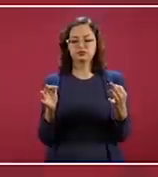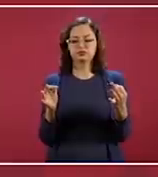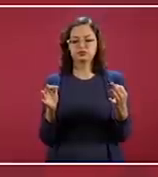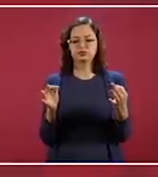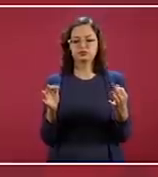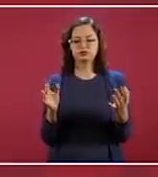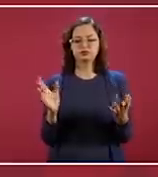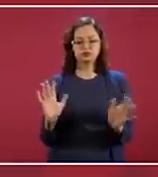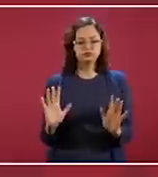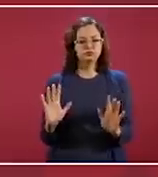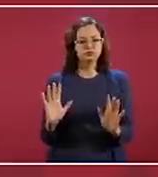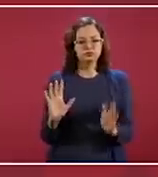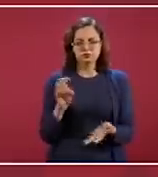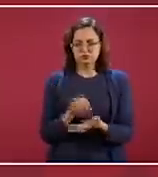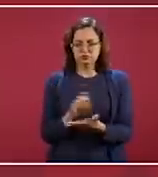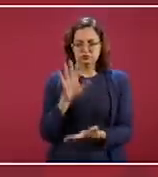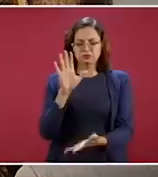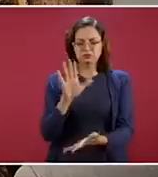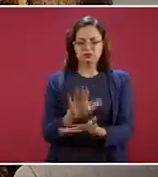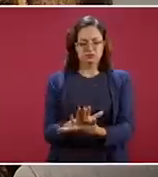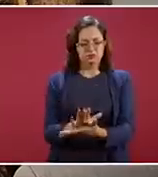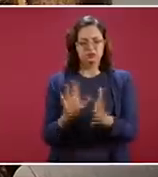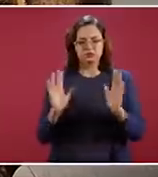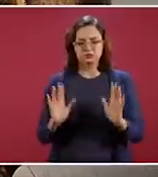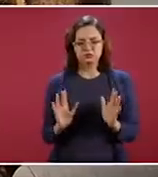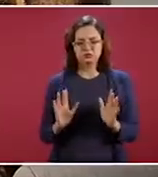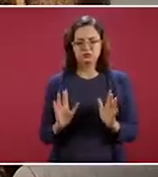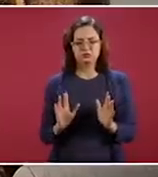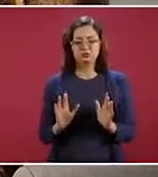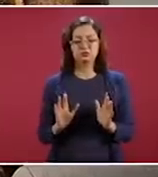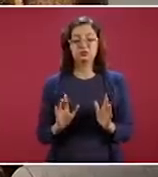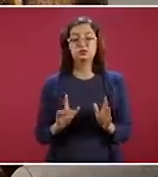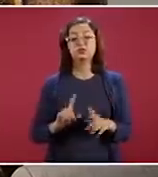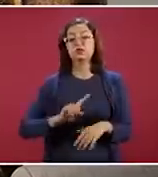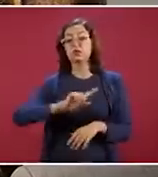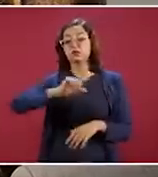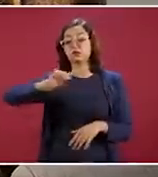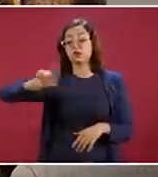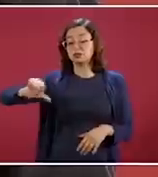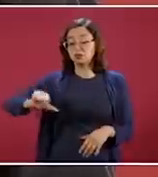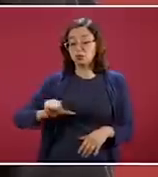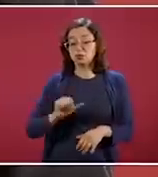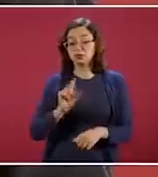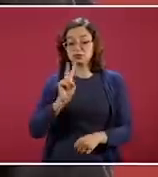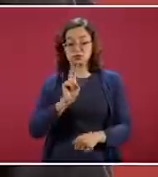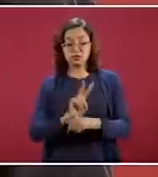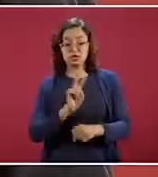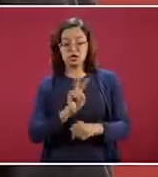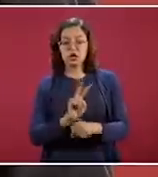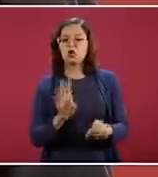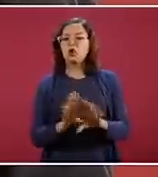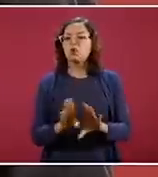y solo va a haber una fiscalización por sorteo.